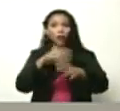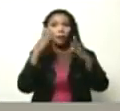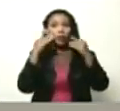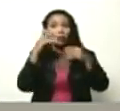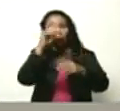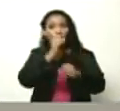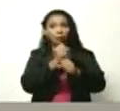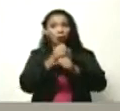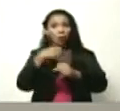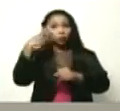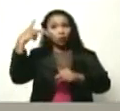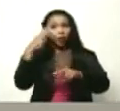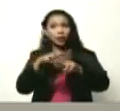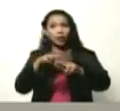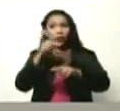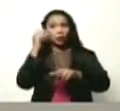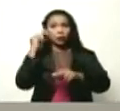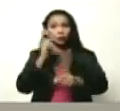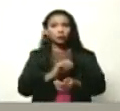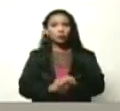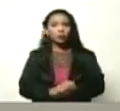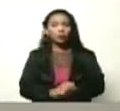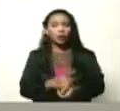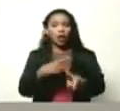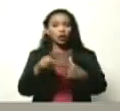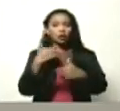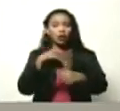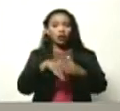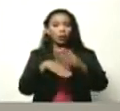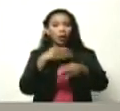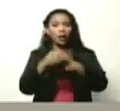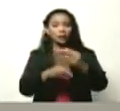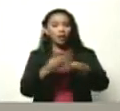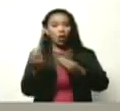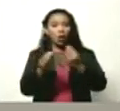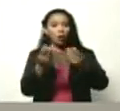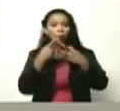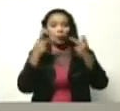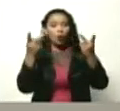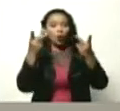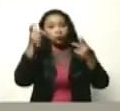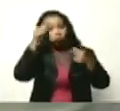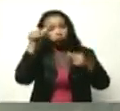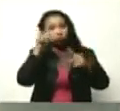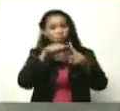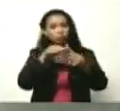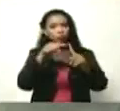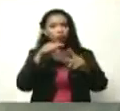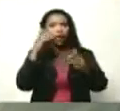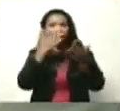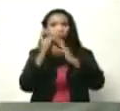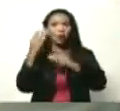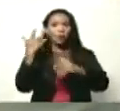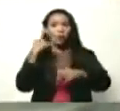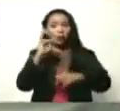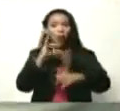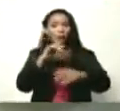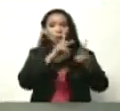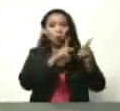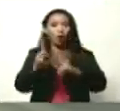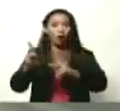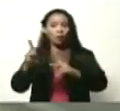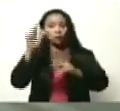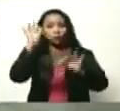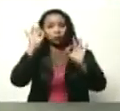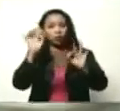en trabajo pedagógico con niños y con niñas. Entonces vamos a abordar como público objetivo a las comunidades. Vamos a tener programas específicos para